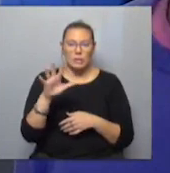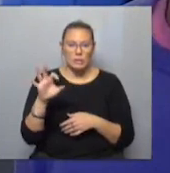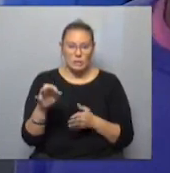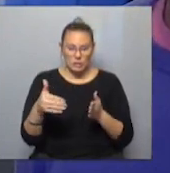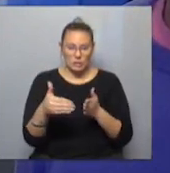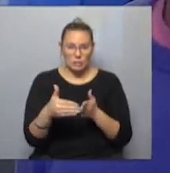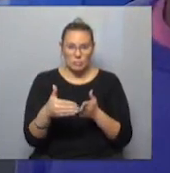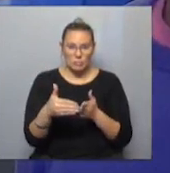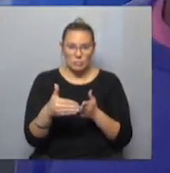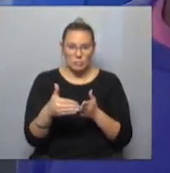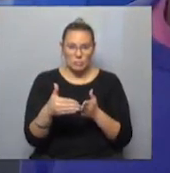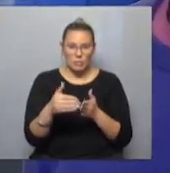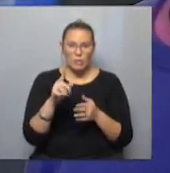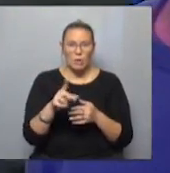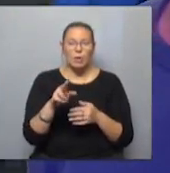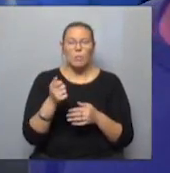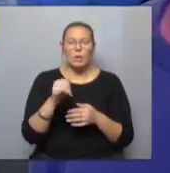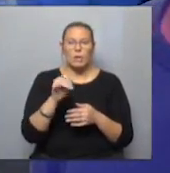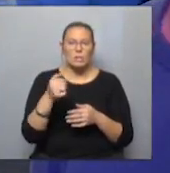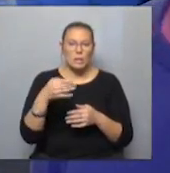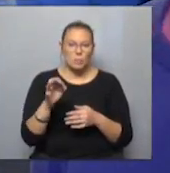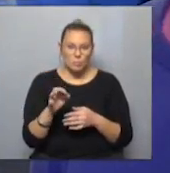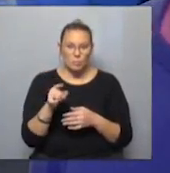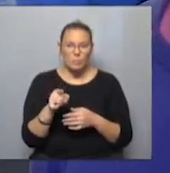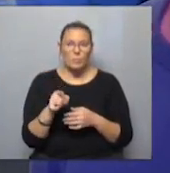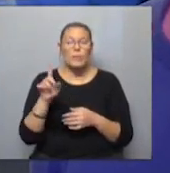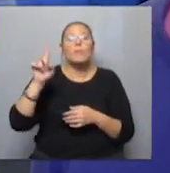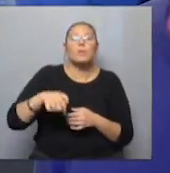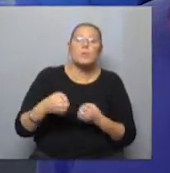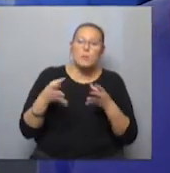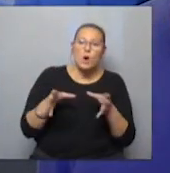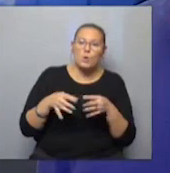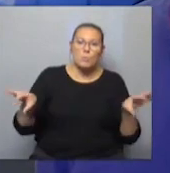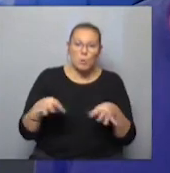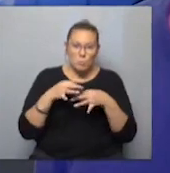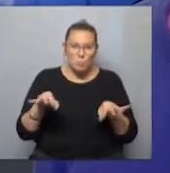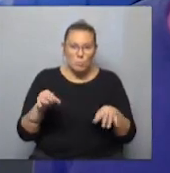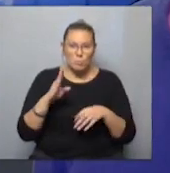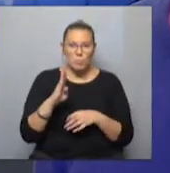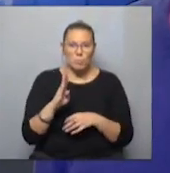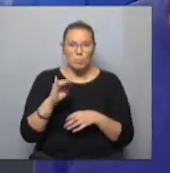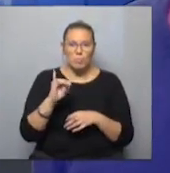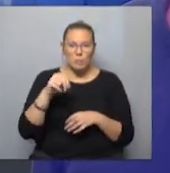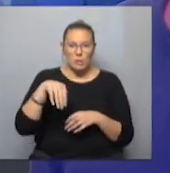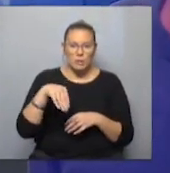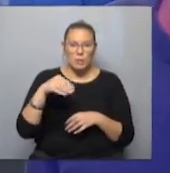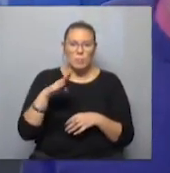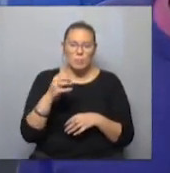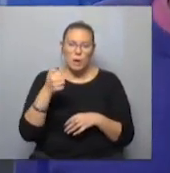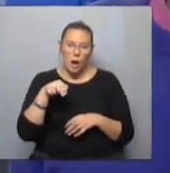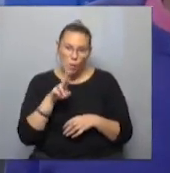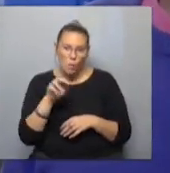1370, esquina Guayabo, por motivo del grupo musical Pim Pau, que